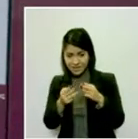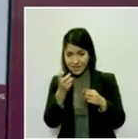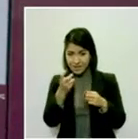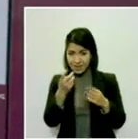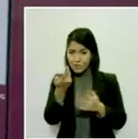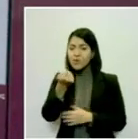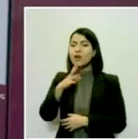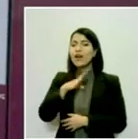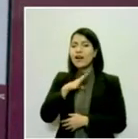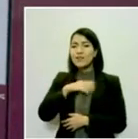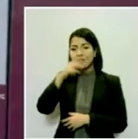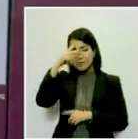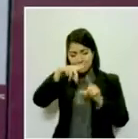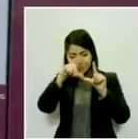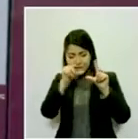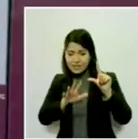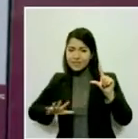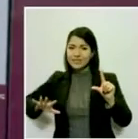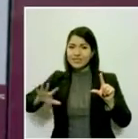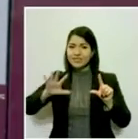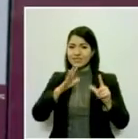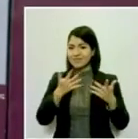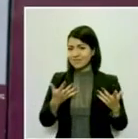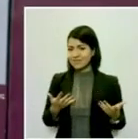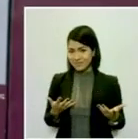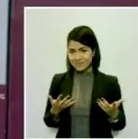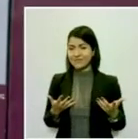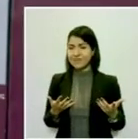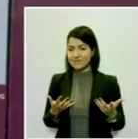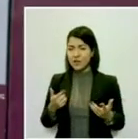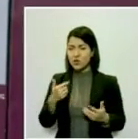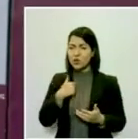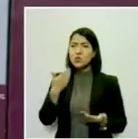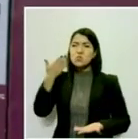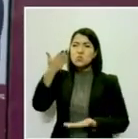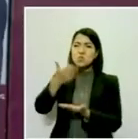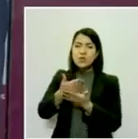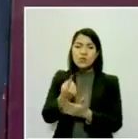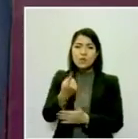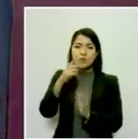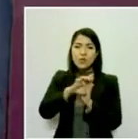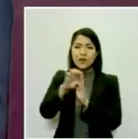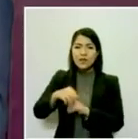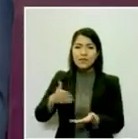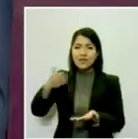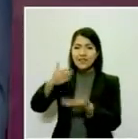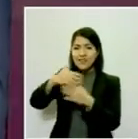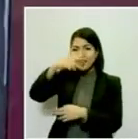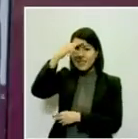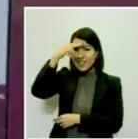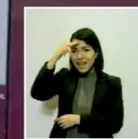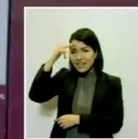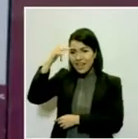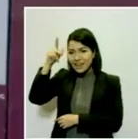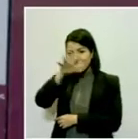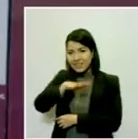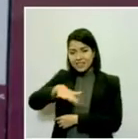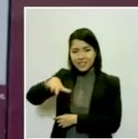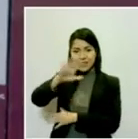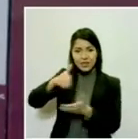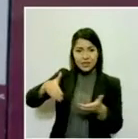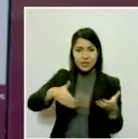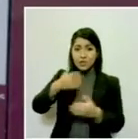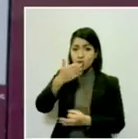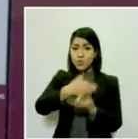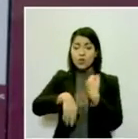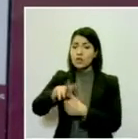en el país de concreto hidráulico. Yo he recorrido una que es la que va a Nayarit, y no todas de